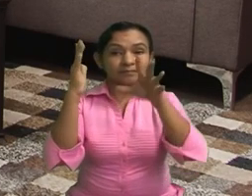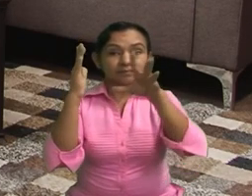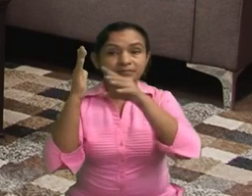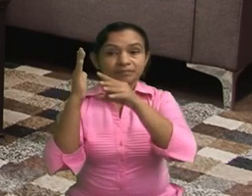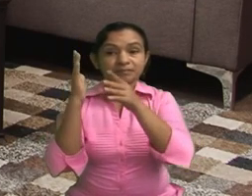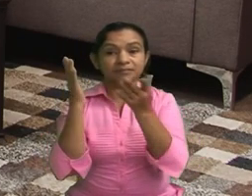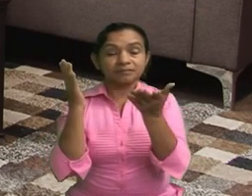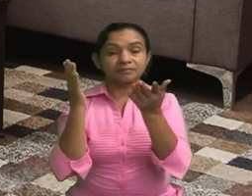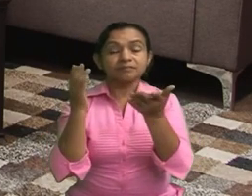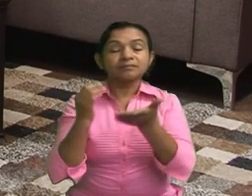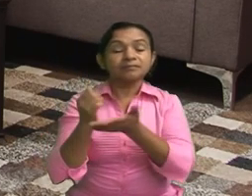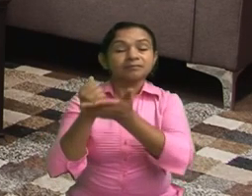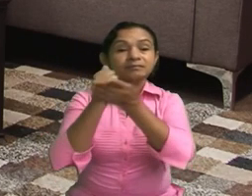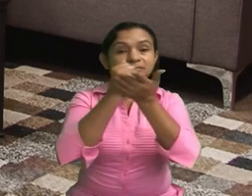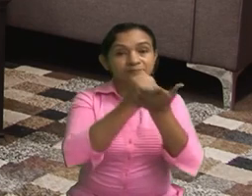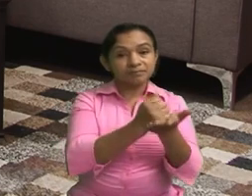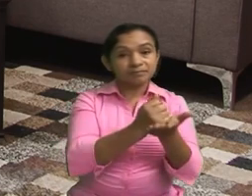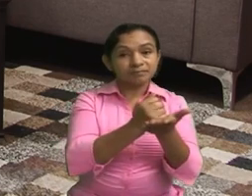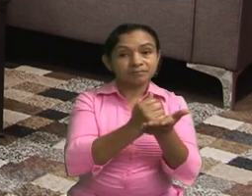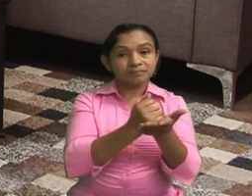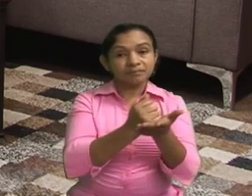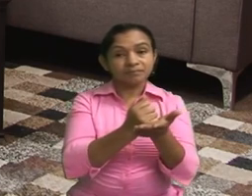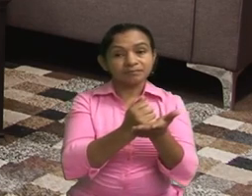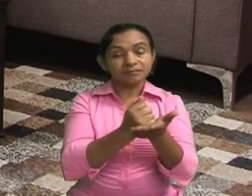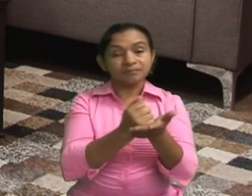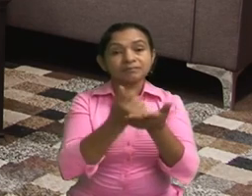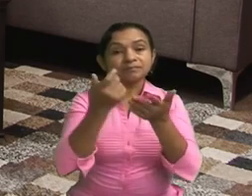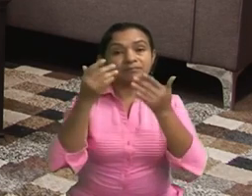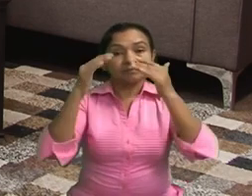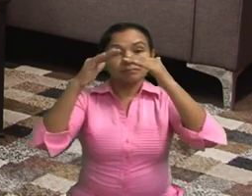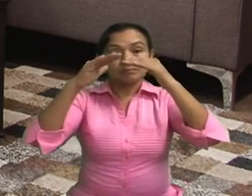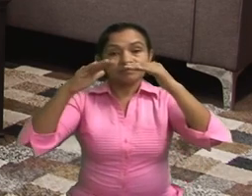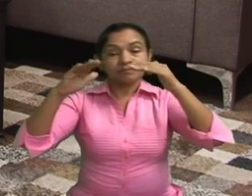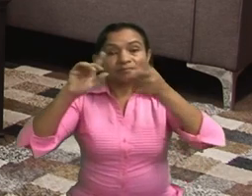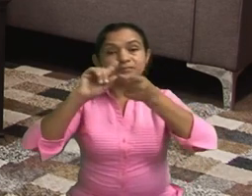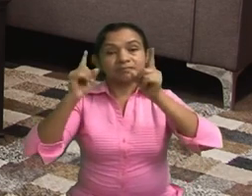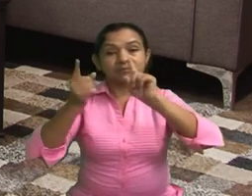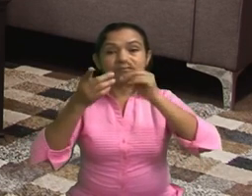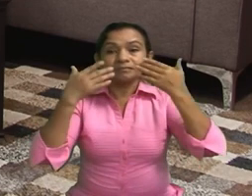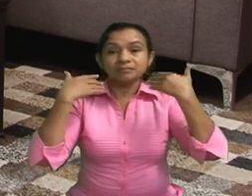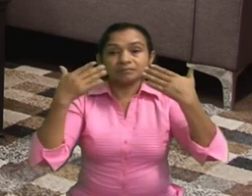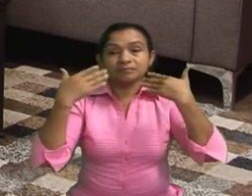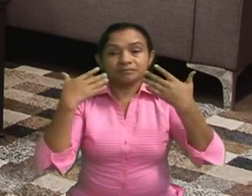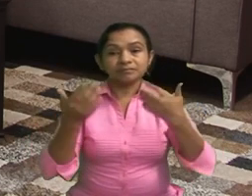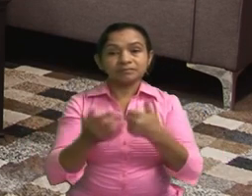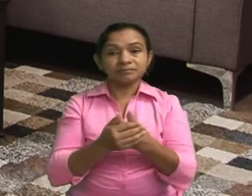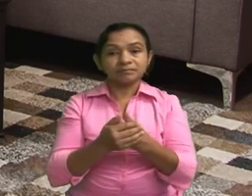estás contribuyendo a que disminuya el cambio climático. ¿Ya?